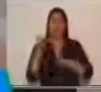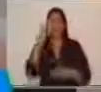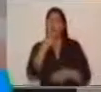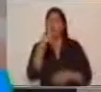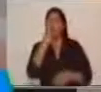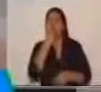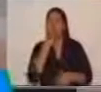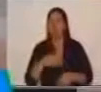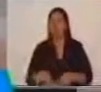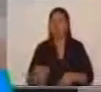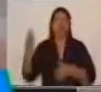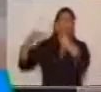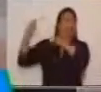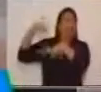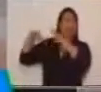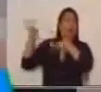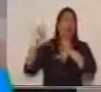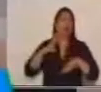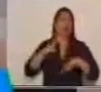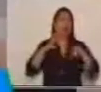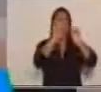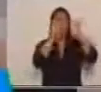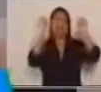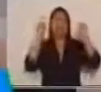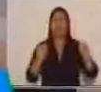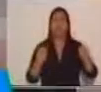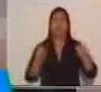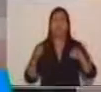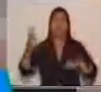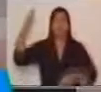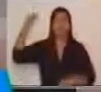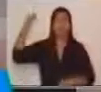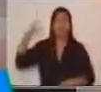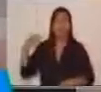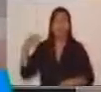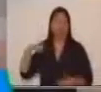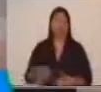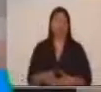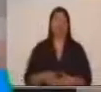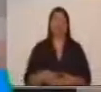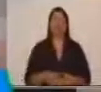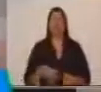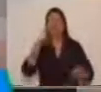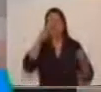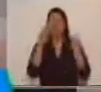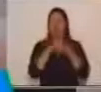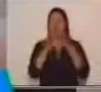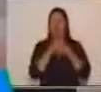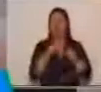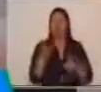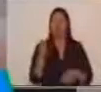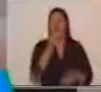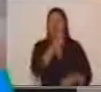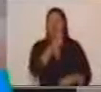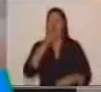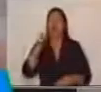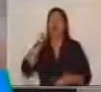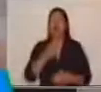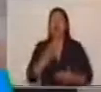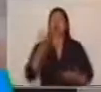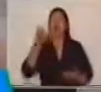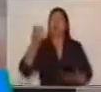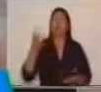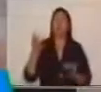y también en la literatura griega. En la época griega recuerden que eran cantos alegóricos, cantares de gesta en la Edad